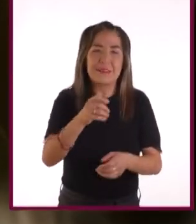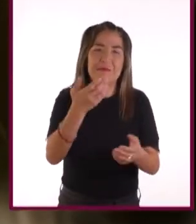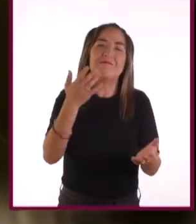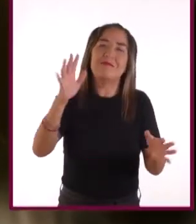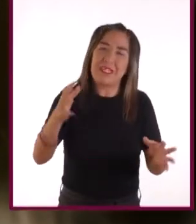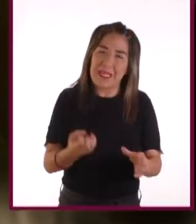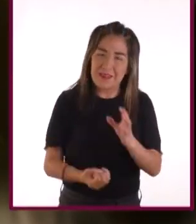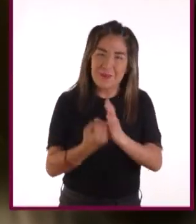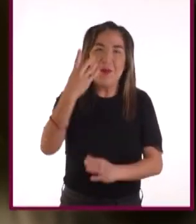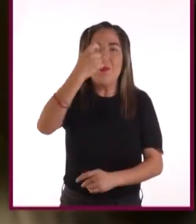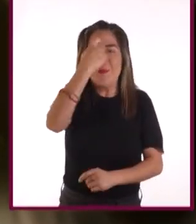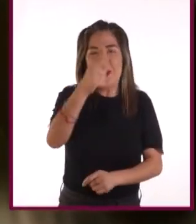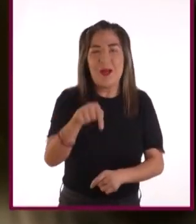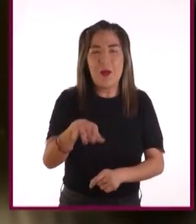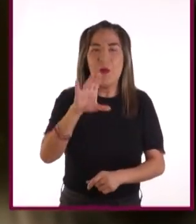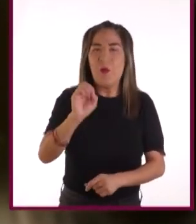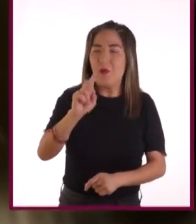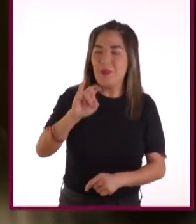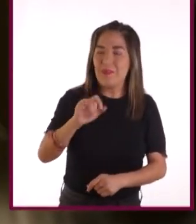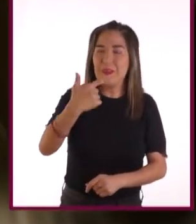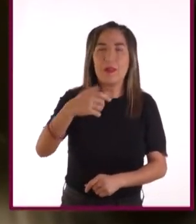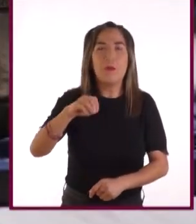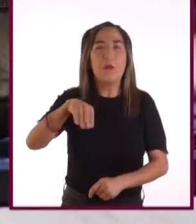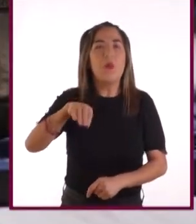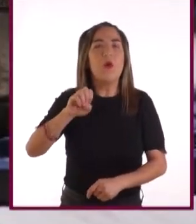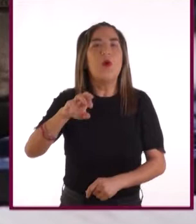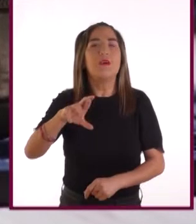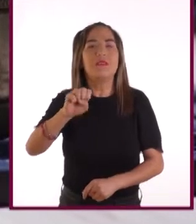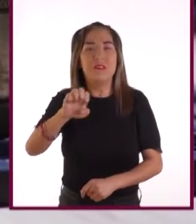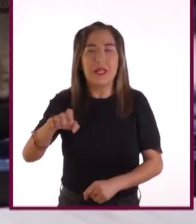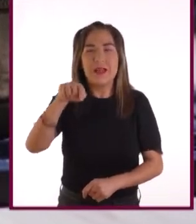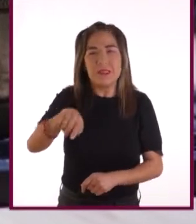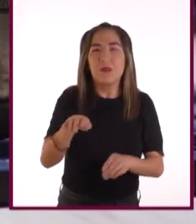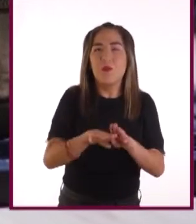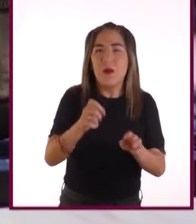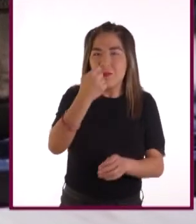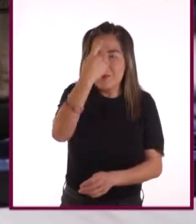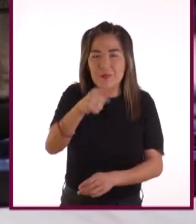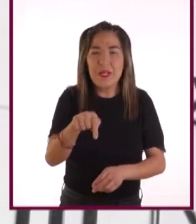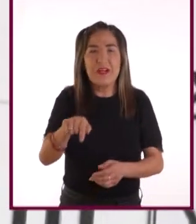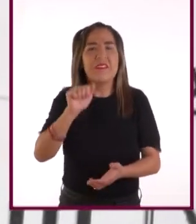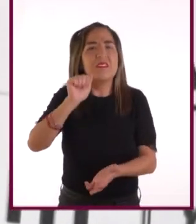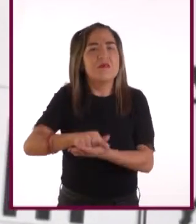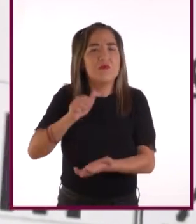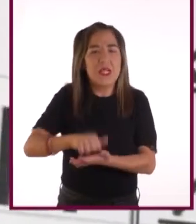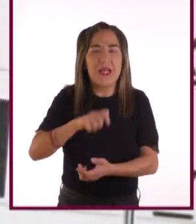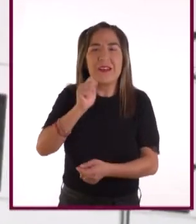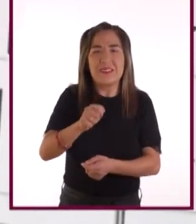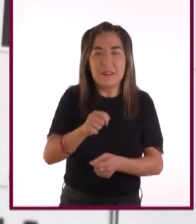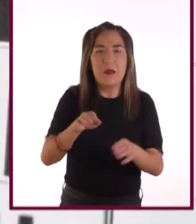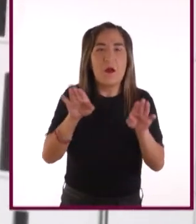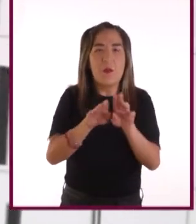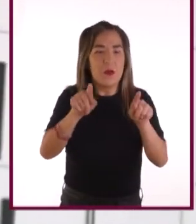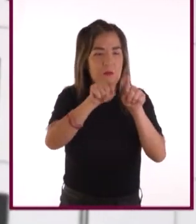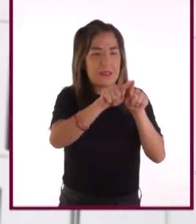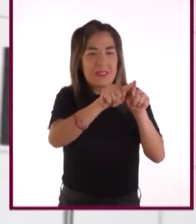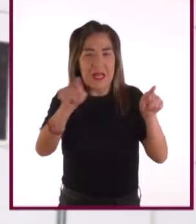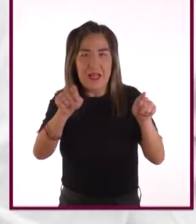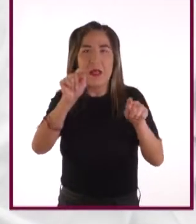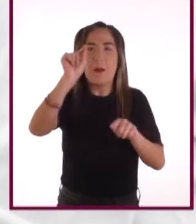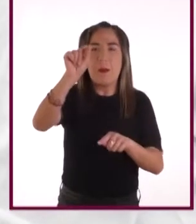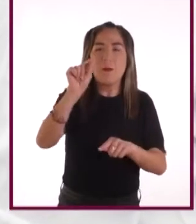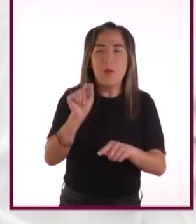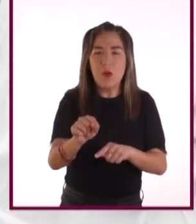en la creación del telégrafo y el código Morse. Con el paso del tiempo, este código, que es un sistema de rayas y